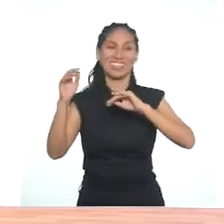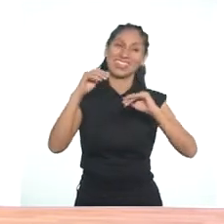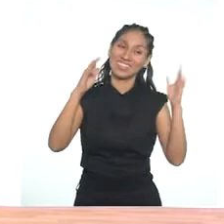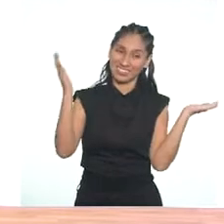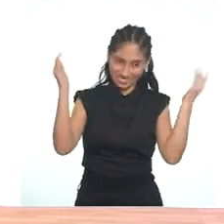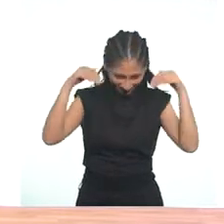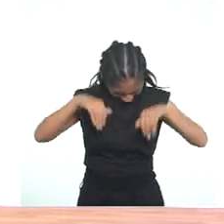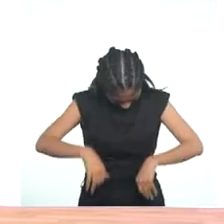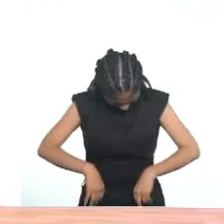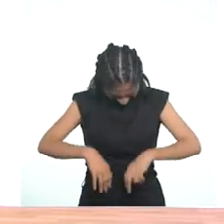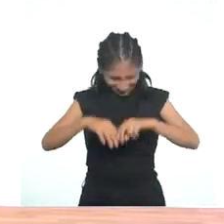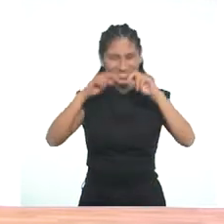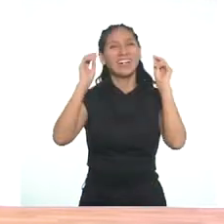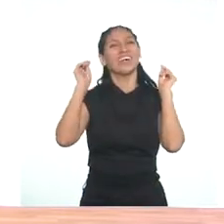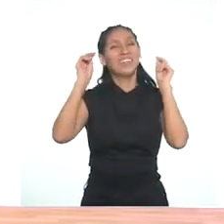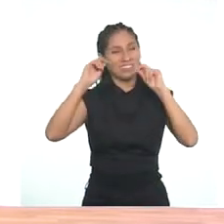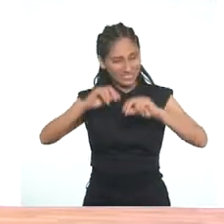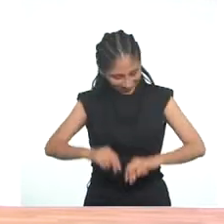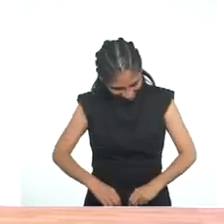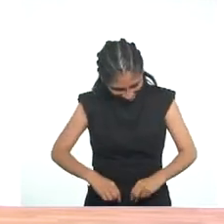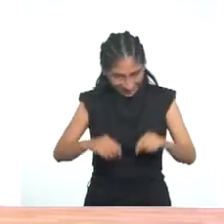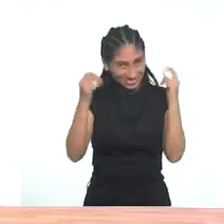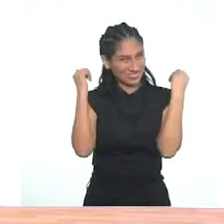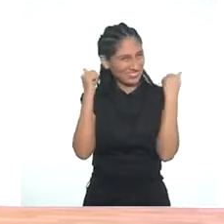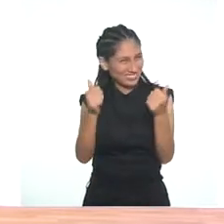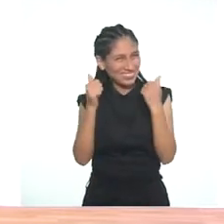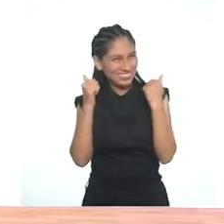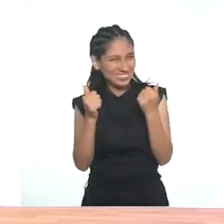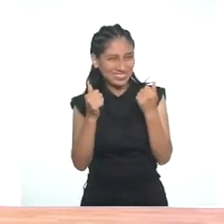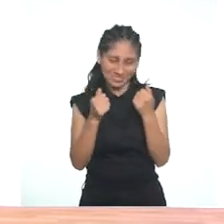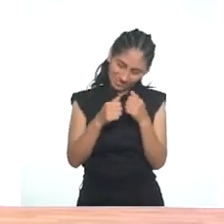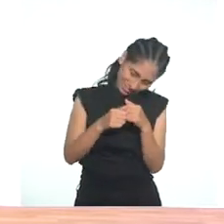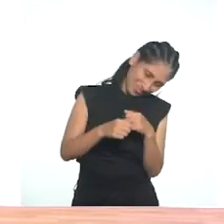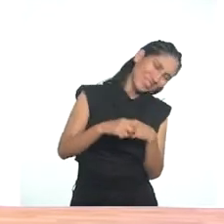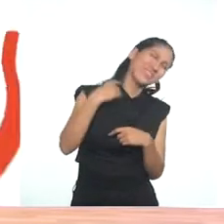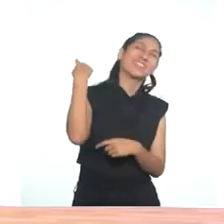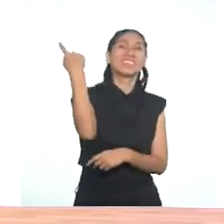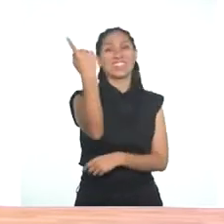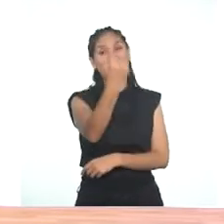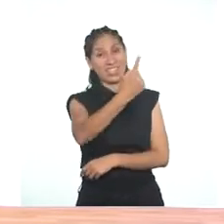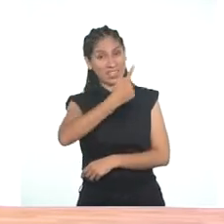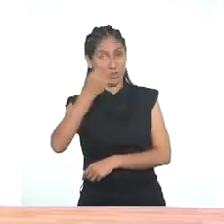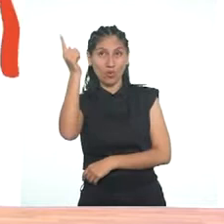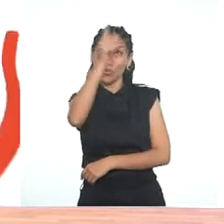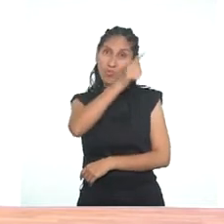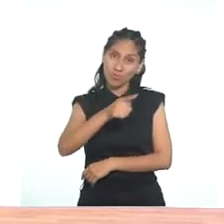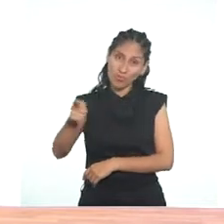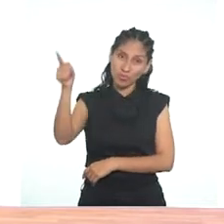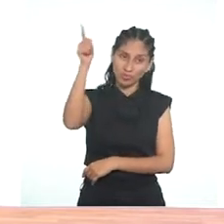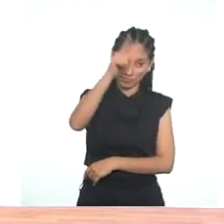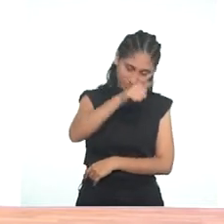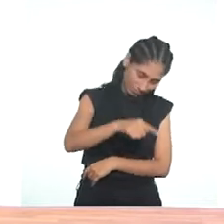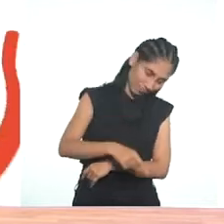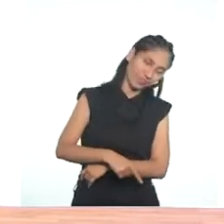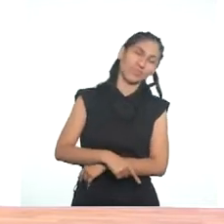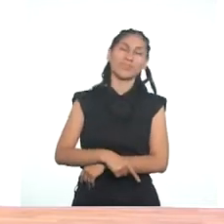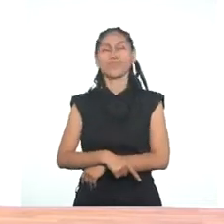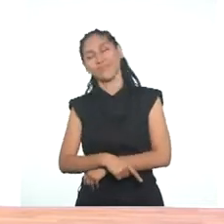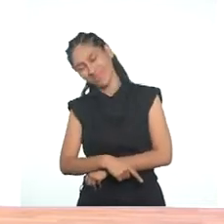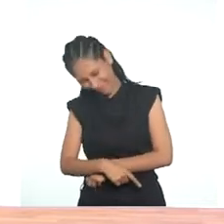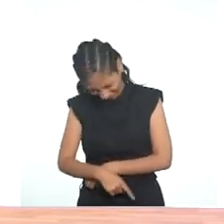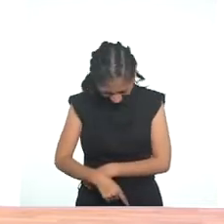1, 2, 3, 4. Arriba, abajo, arriba, abajo. Muy bien. Círculo. Y cambiamos de